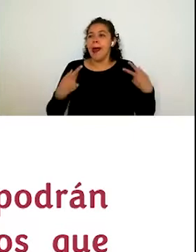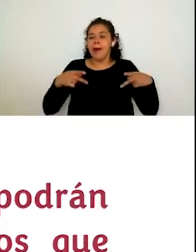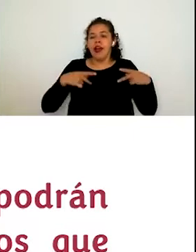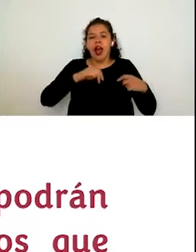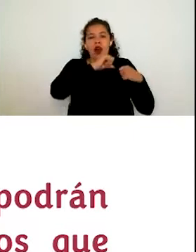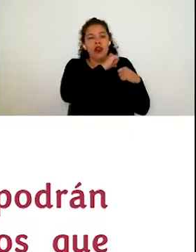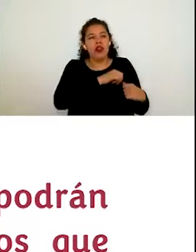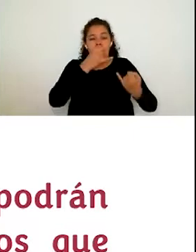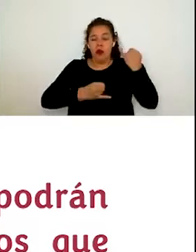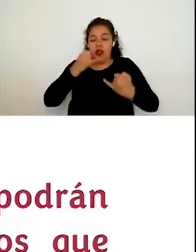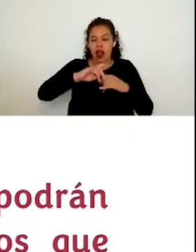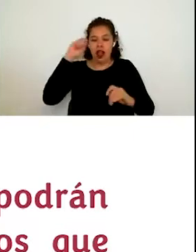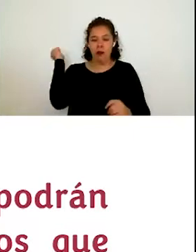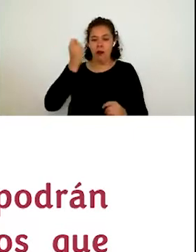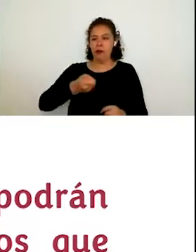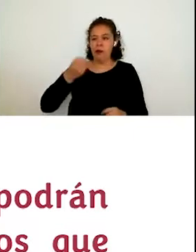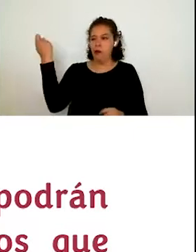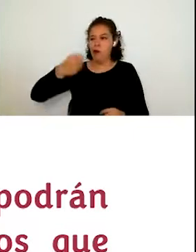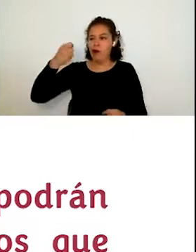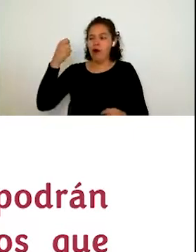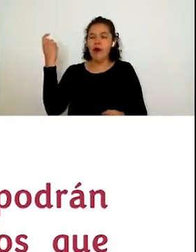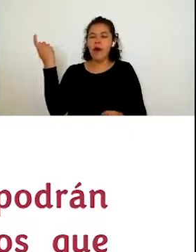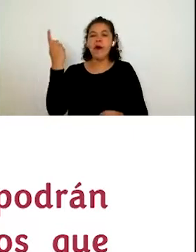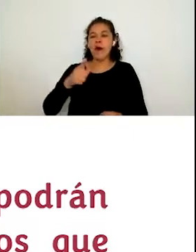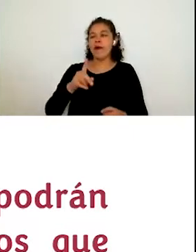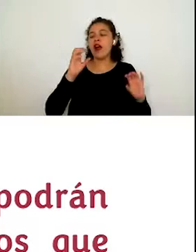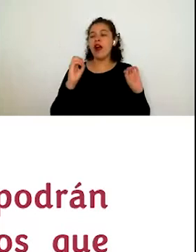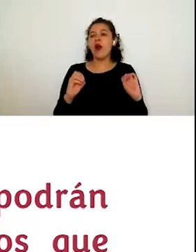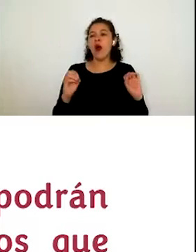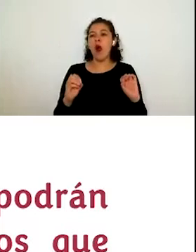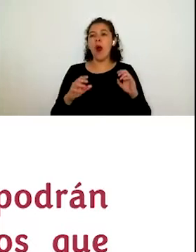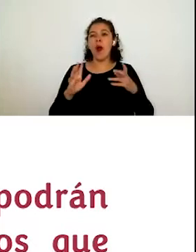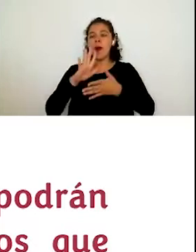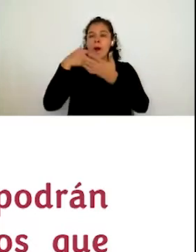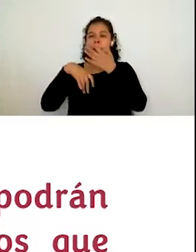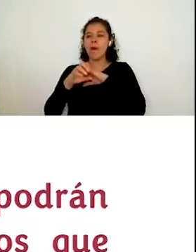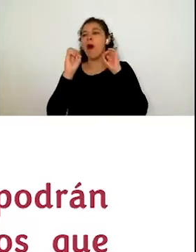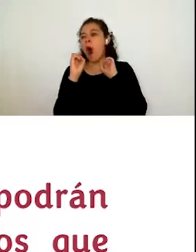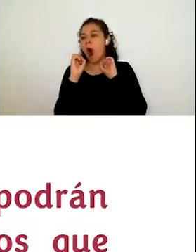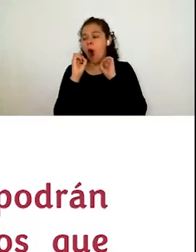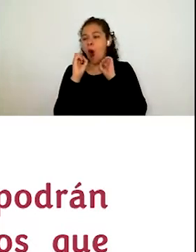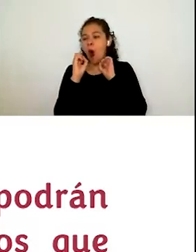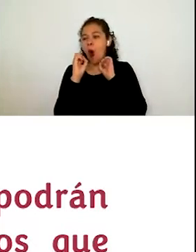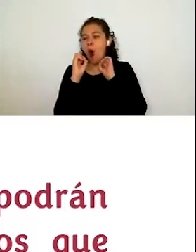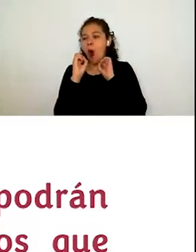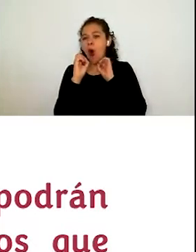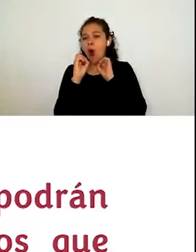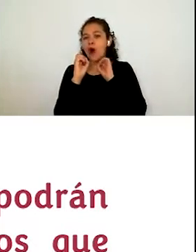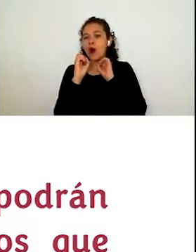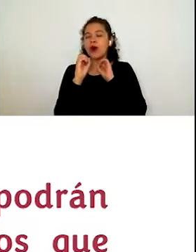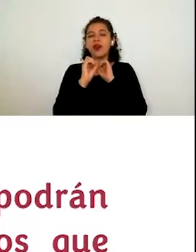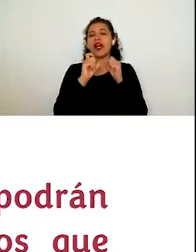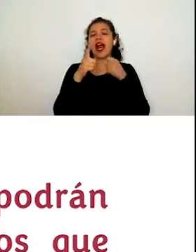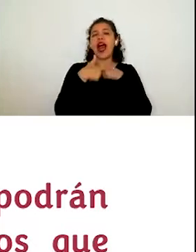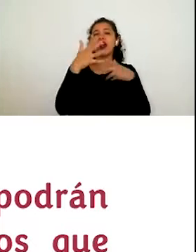judicial, suspendidos o privados de sus derechos civiles o condenados por la comisión de algún delito doloso. En